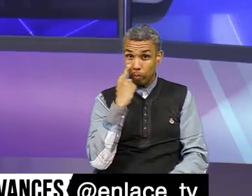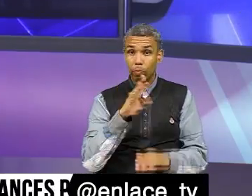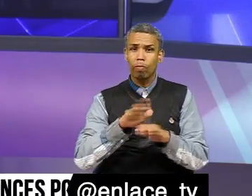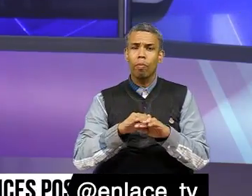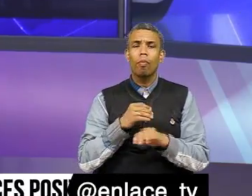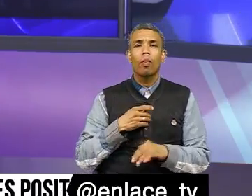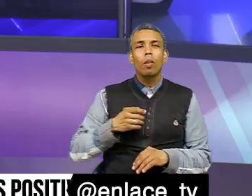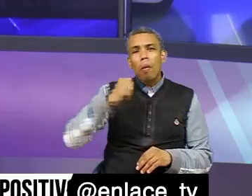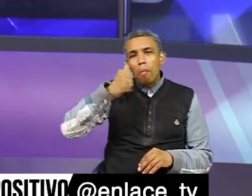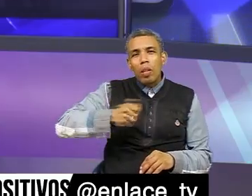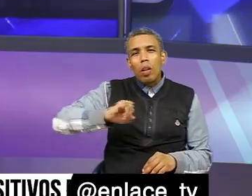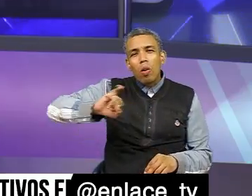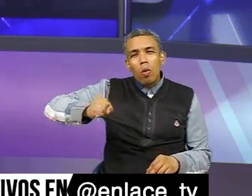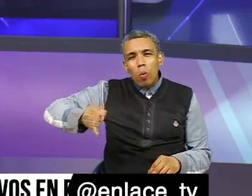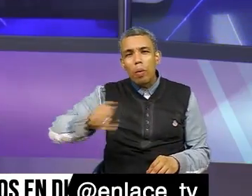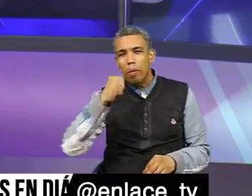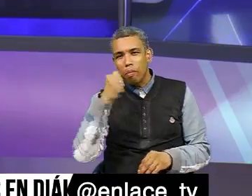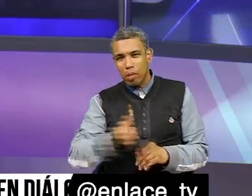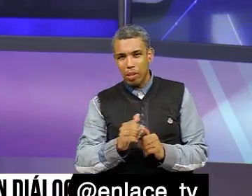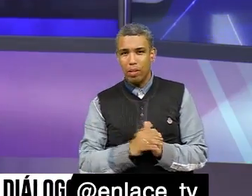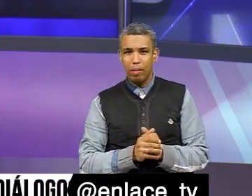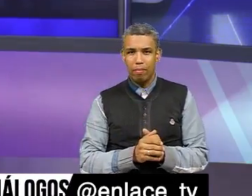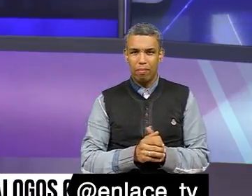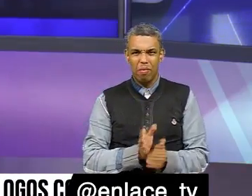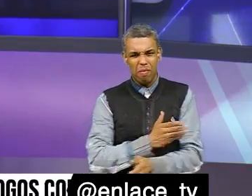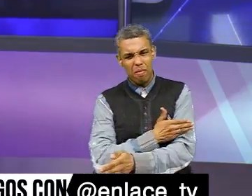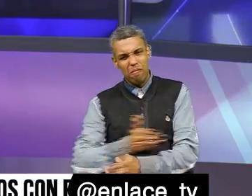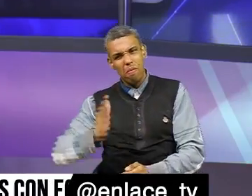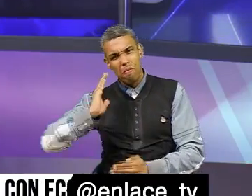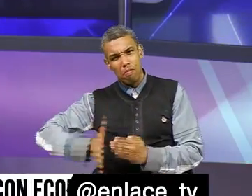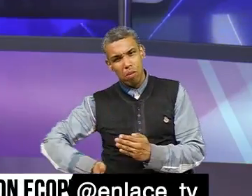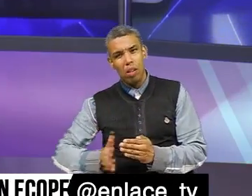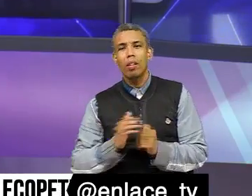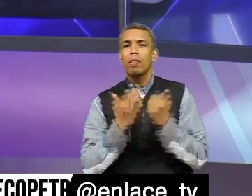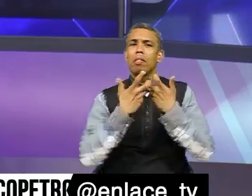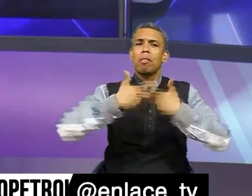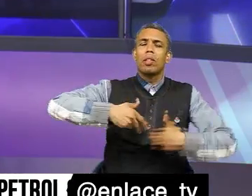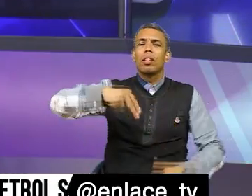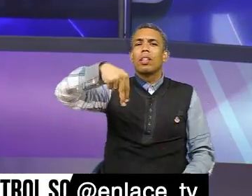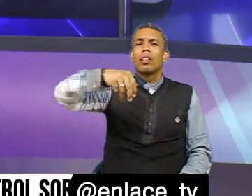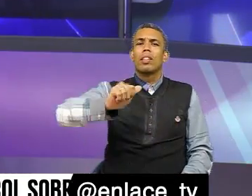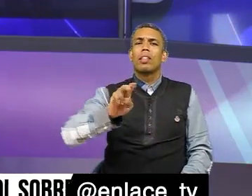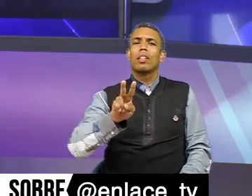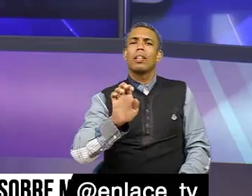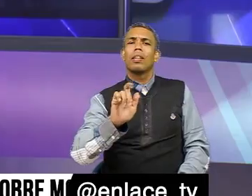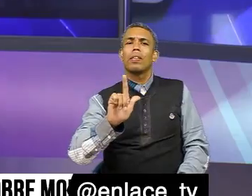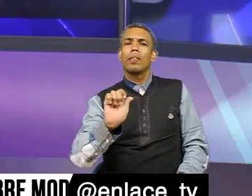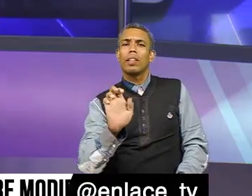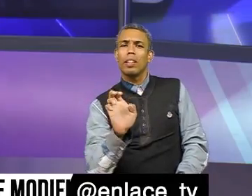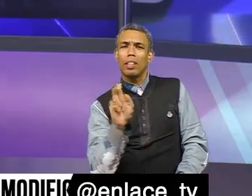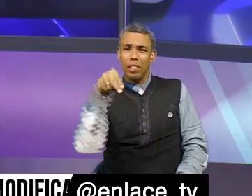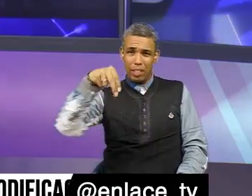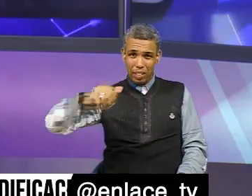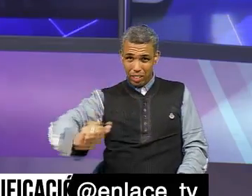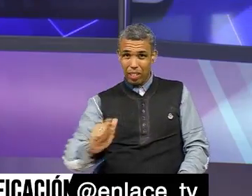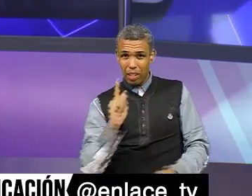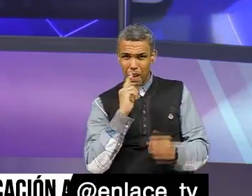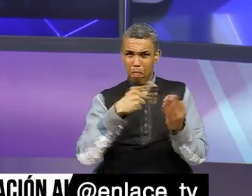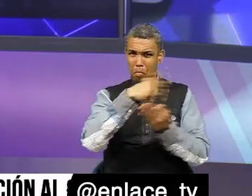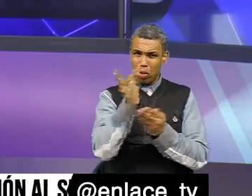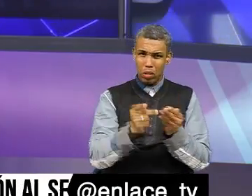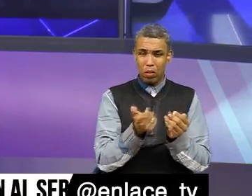jueves 14 de julio se cumple plazo máximo para que Navelena entregue el cierre financiero del proyecto de recuperación de la navegabilidad del